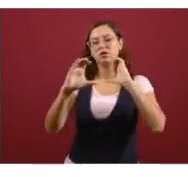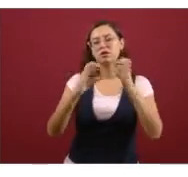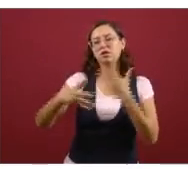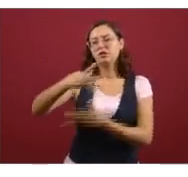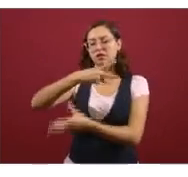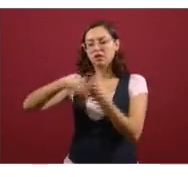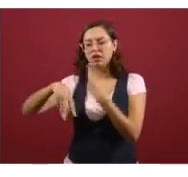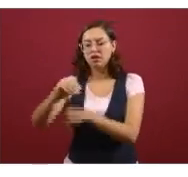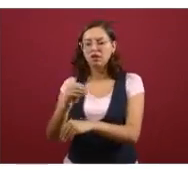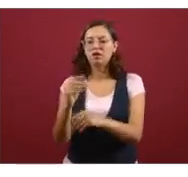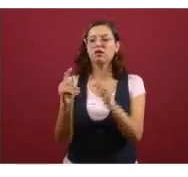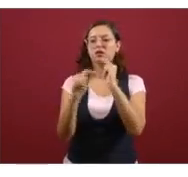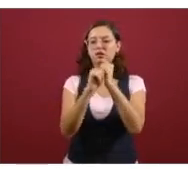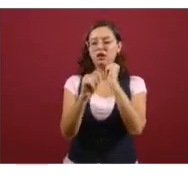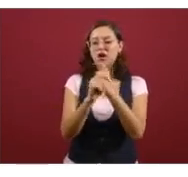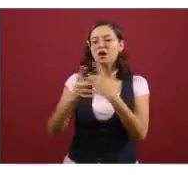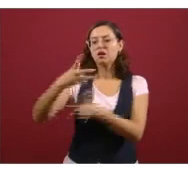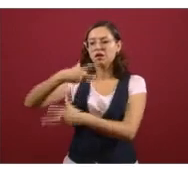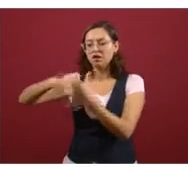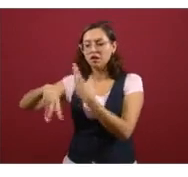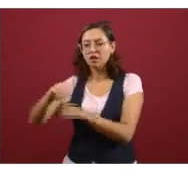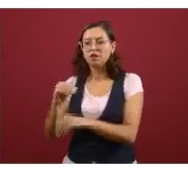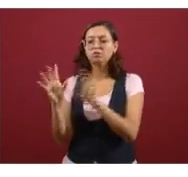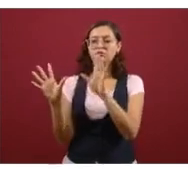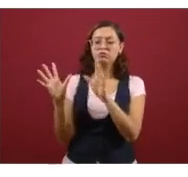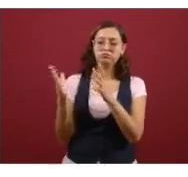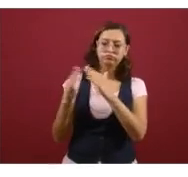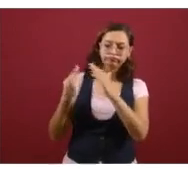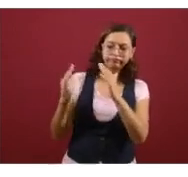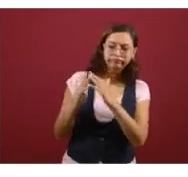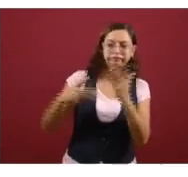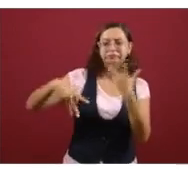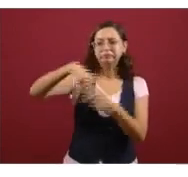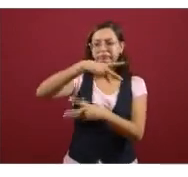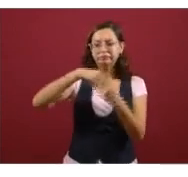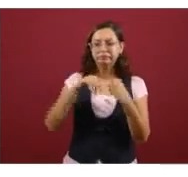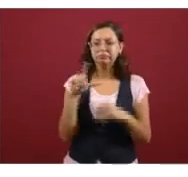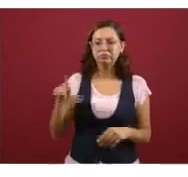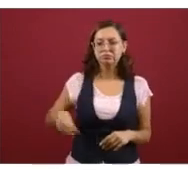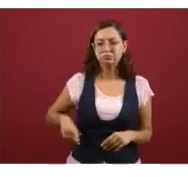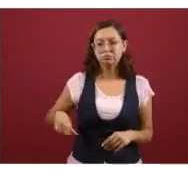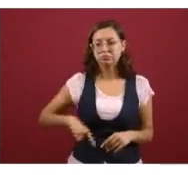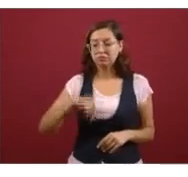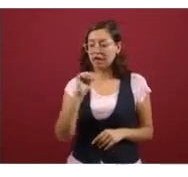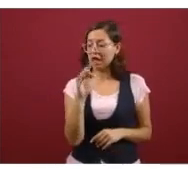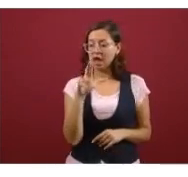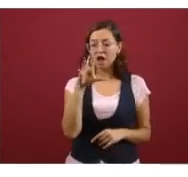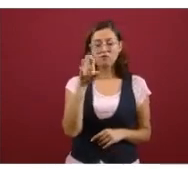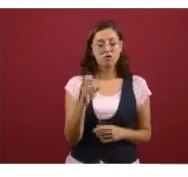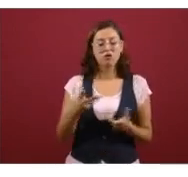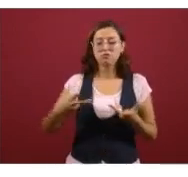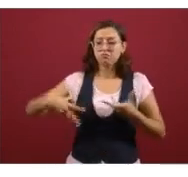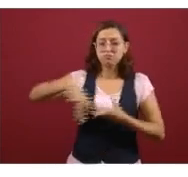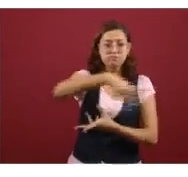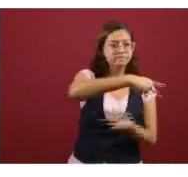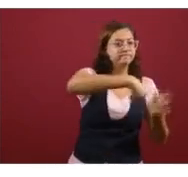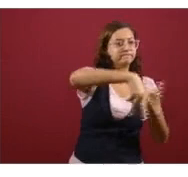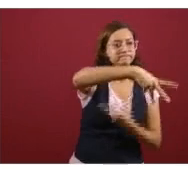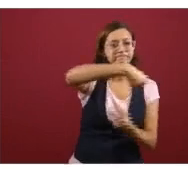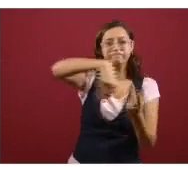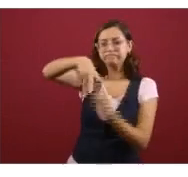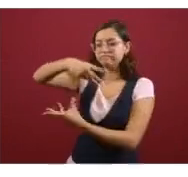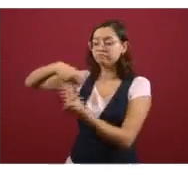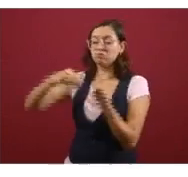vivienda, y se fondea también al gobierno federal mexicano. Las Afores tienen un monto muy importante de las emisiones del gobierno